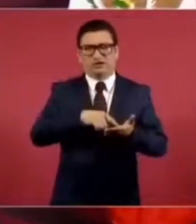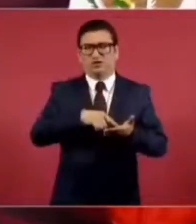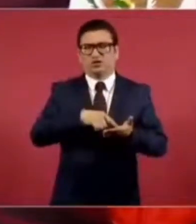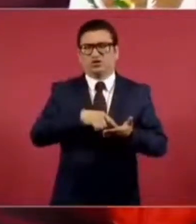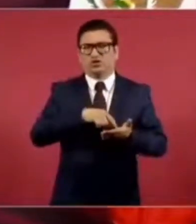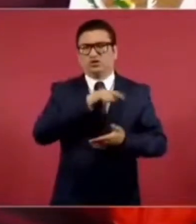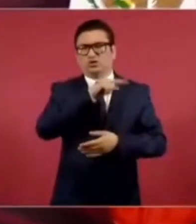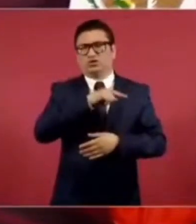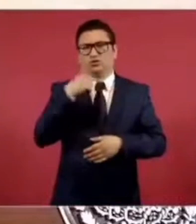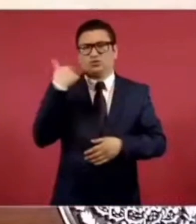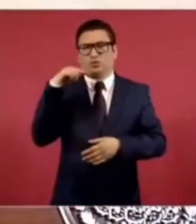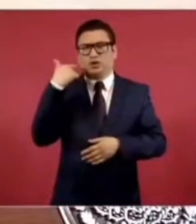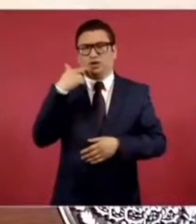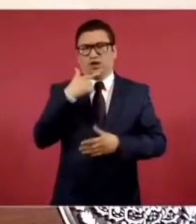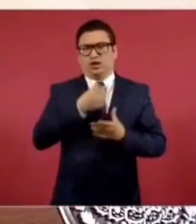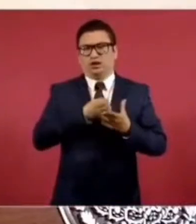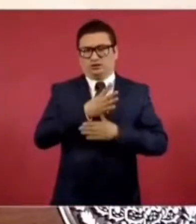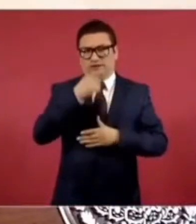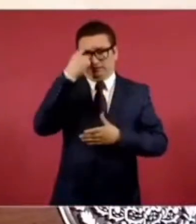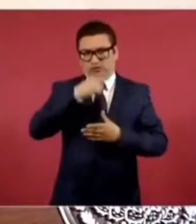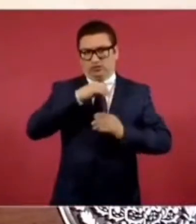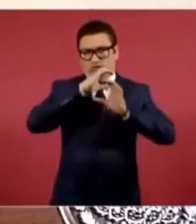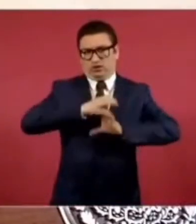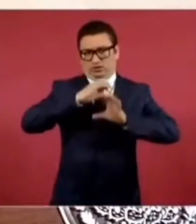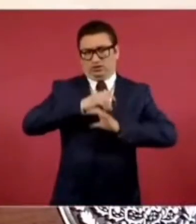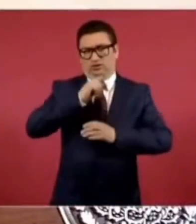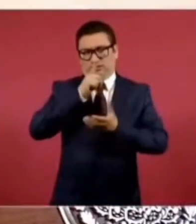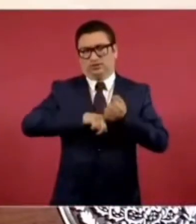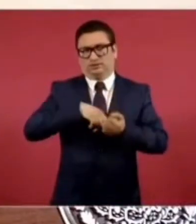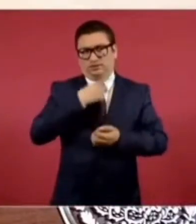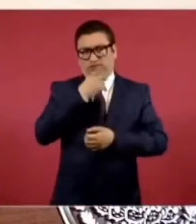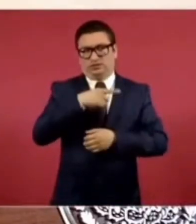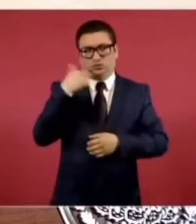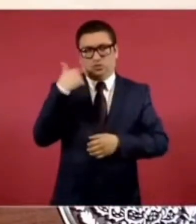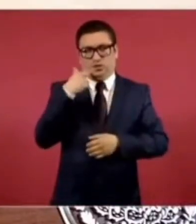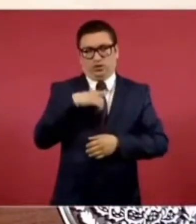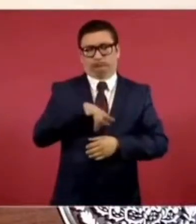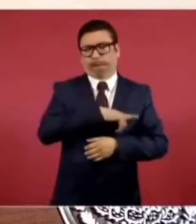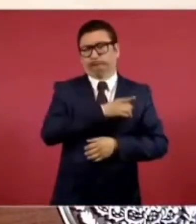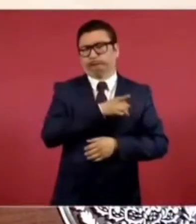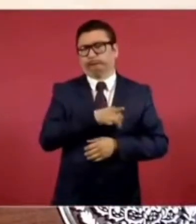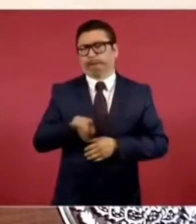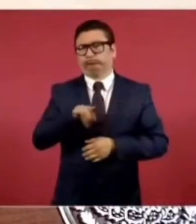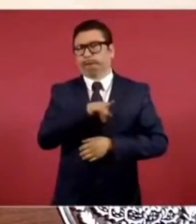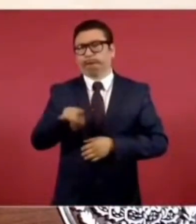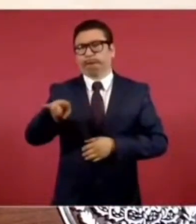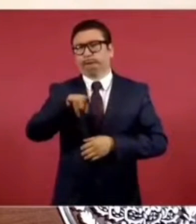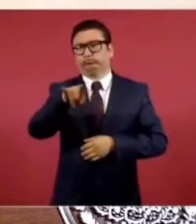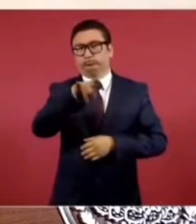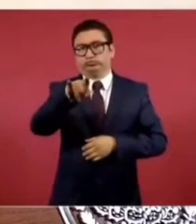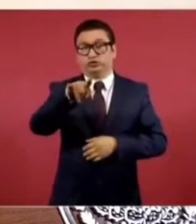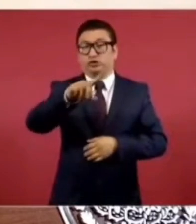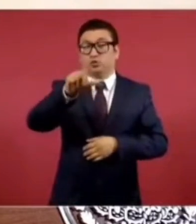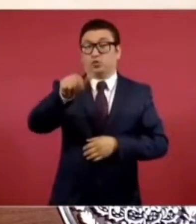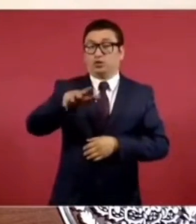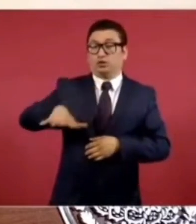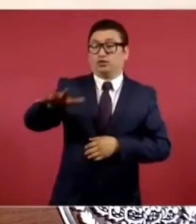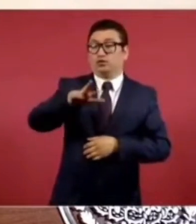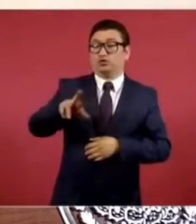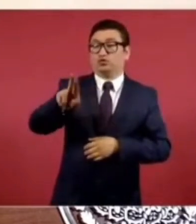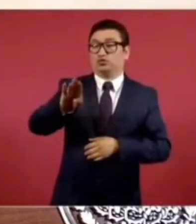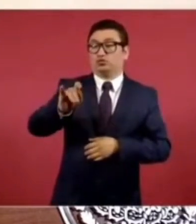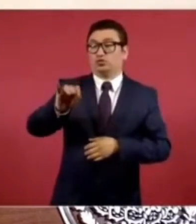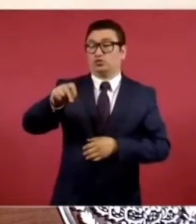de Guadalajara sí lo dice el corrido y ya cuando iba por La